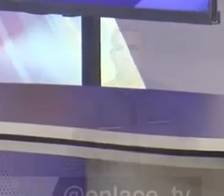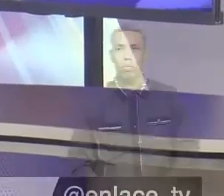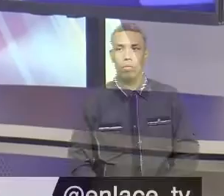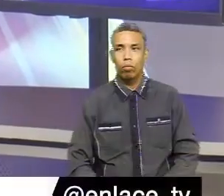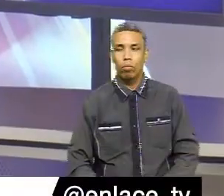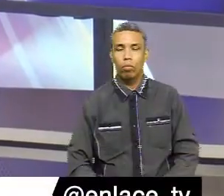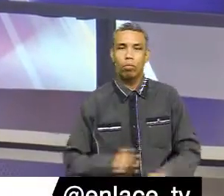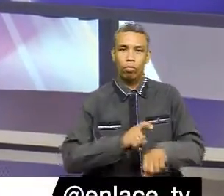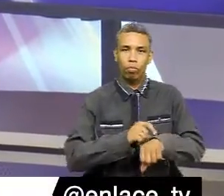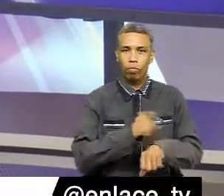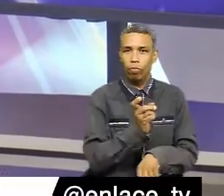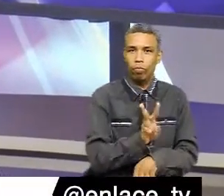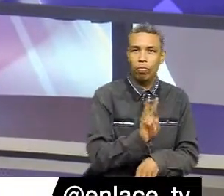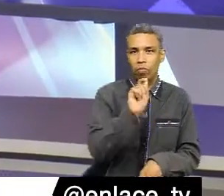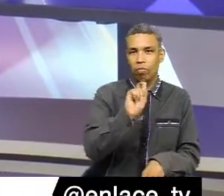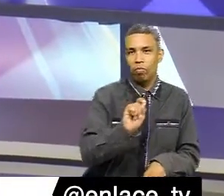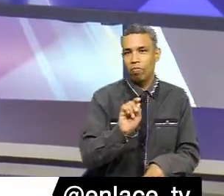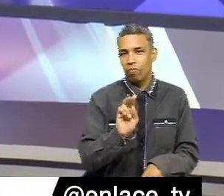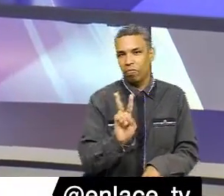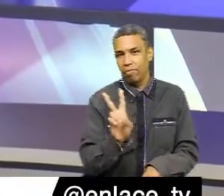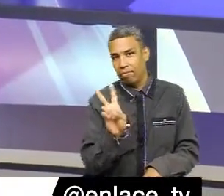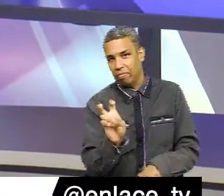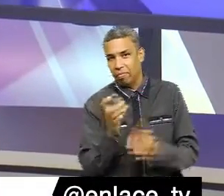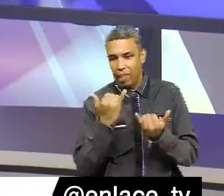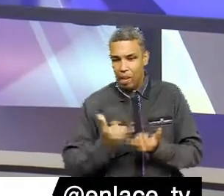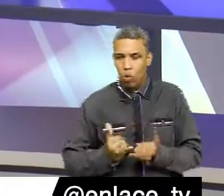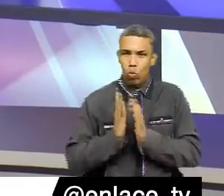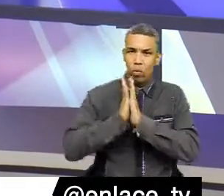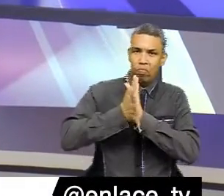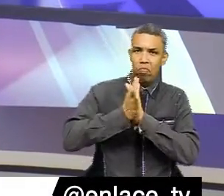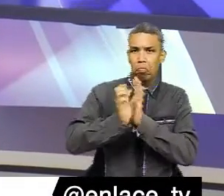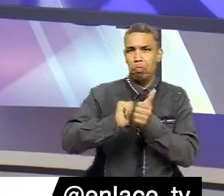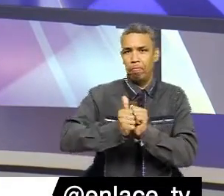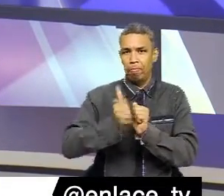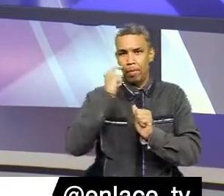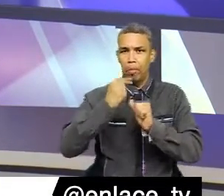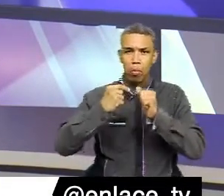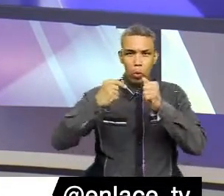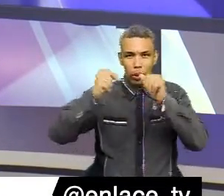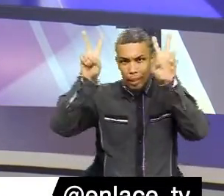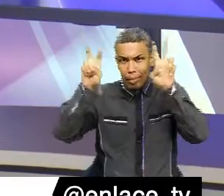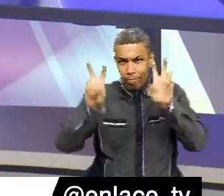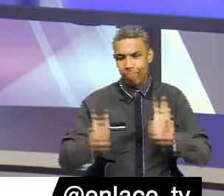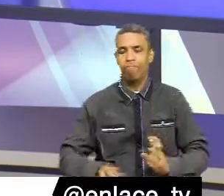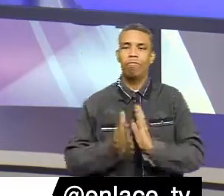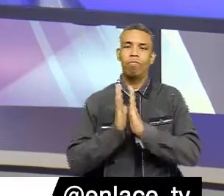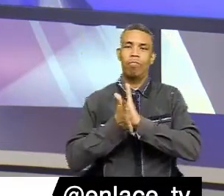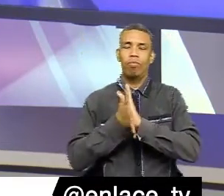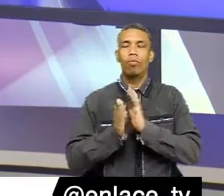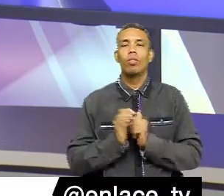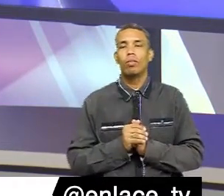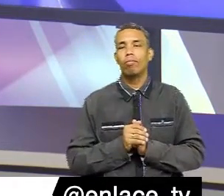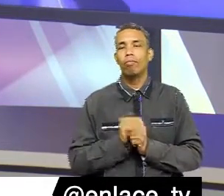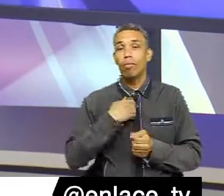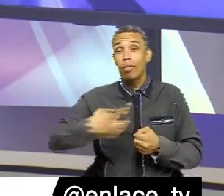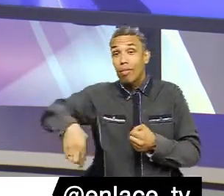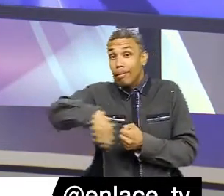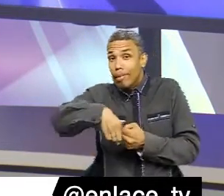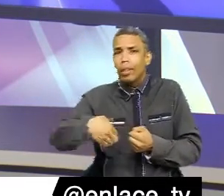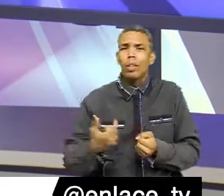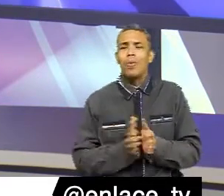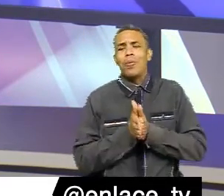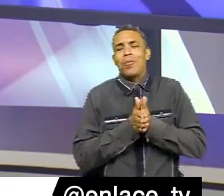Doce y 27 minutos del mediodía y ya está aquí toda la información deportiva en Enlace Noticias. Alianza Petrolera mantiene vivo el sueño de ingresar al